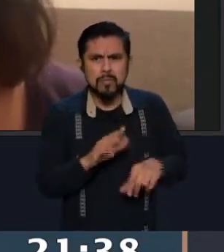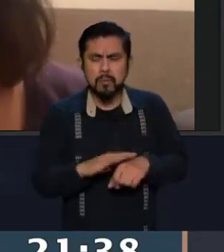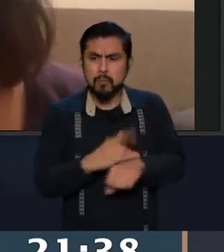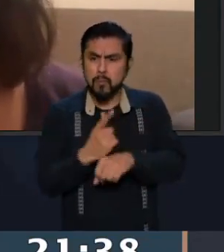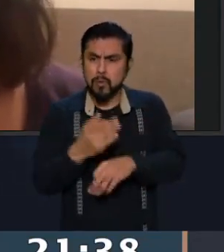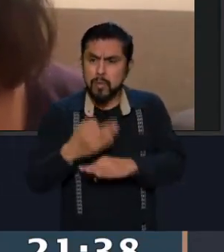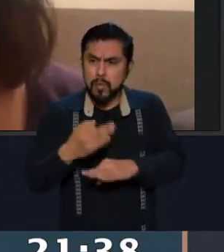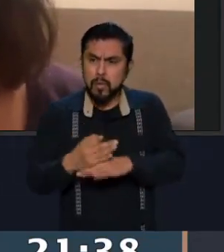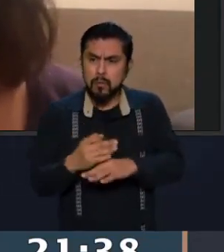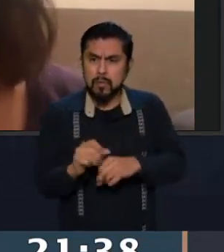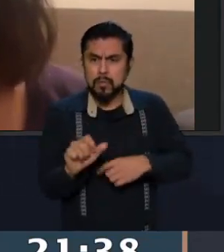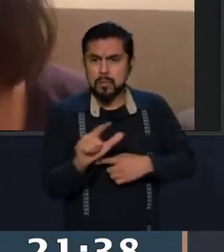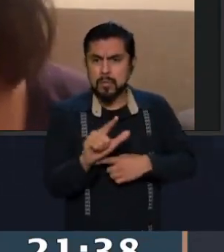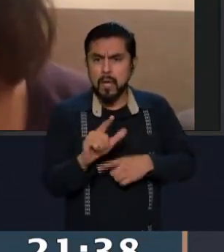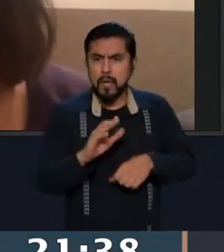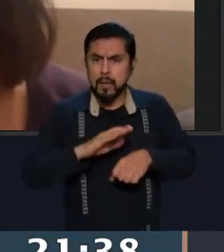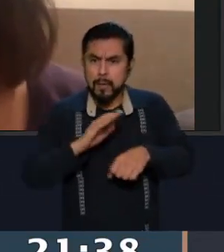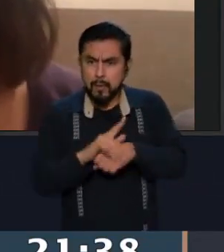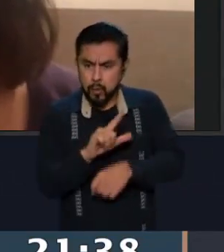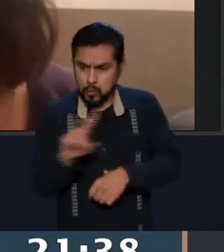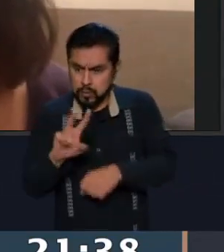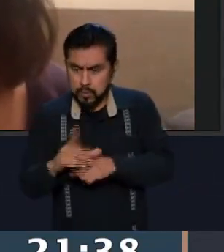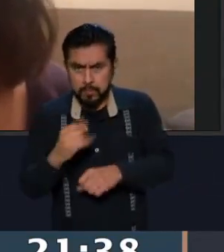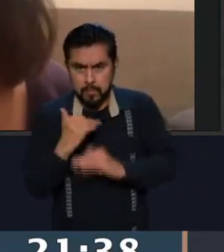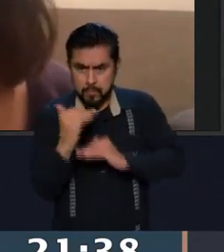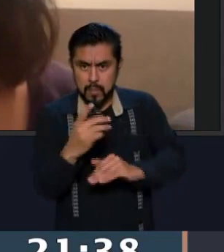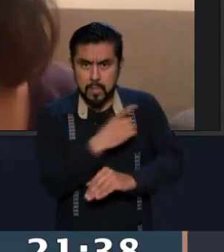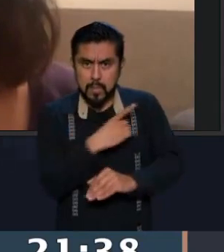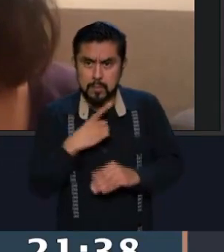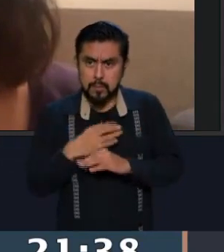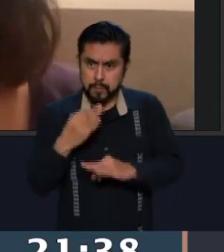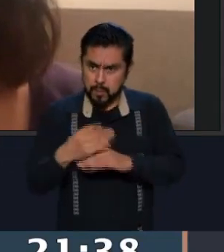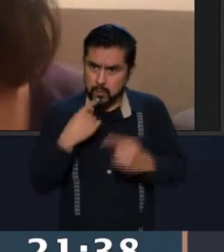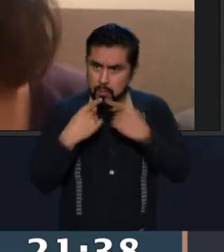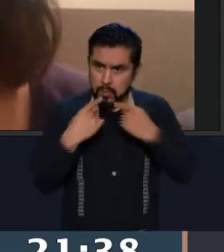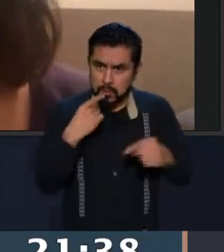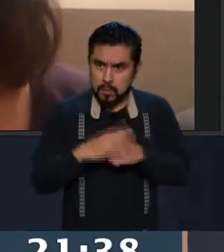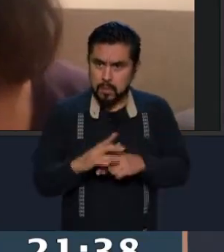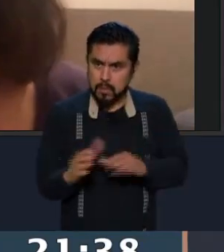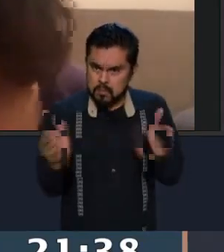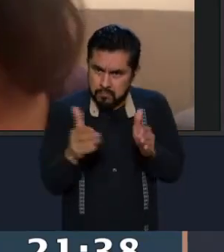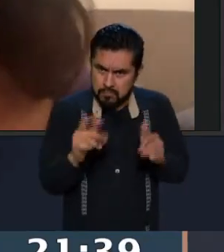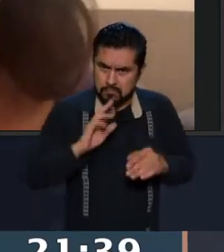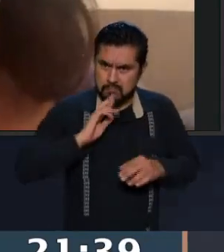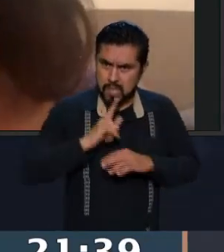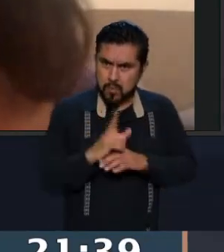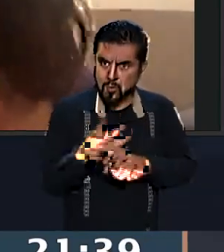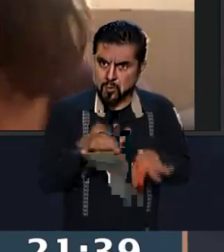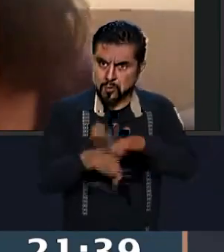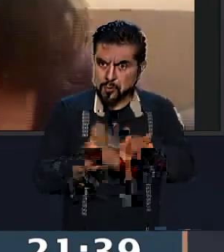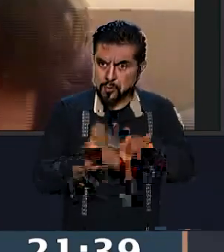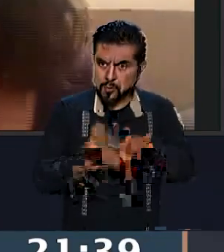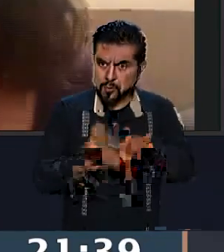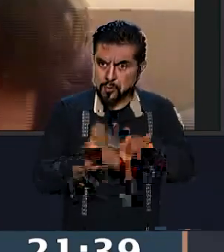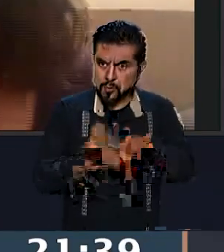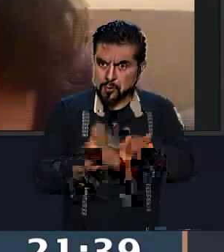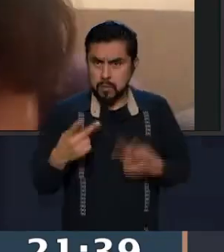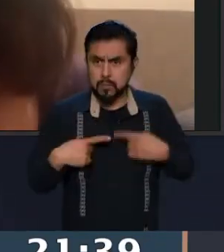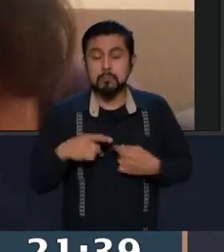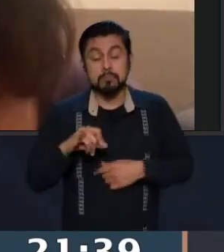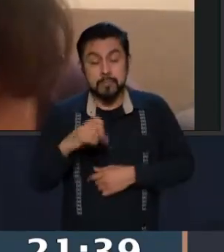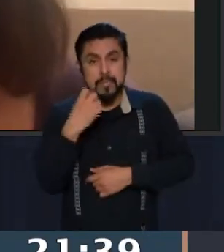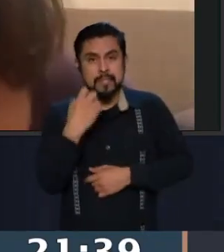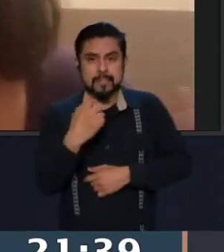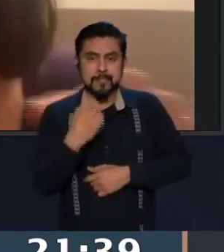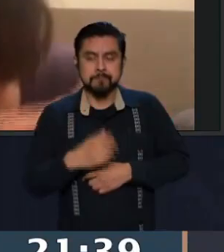ha reducido. Entonces sí es momento de poner ese tipo de discusiones en el debate. No, deja tú que si fue el